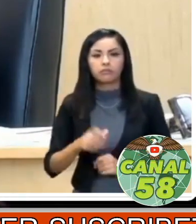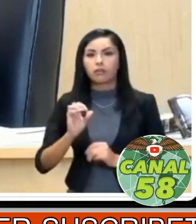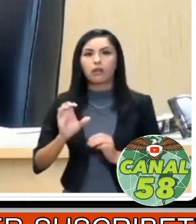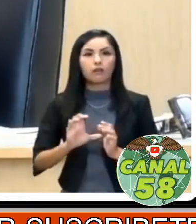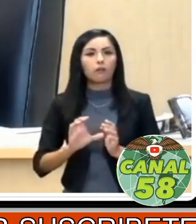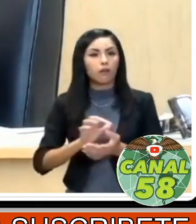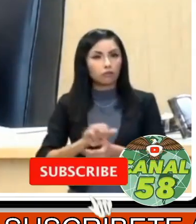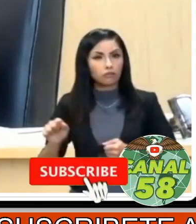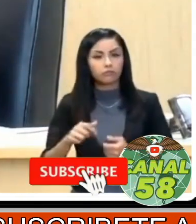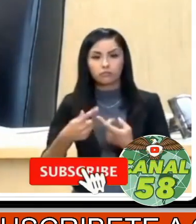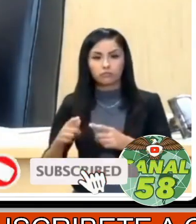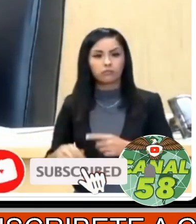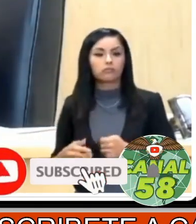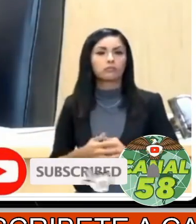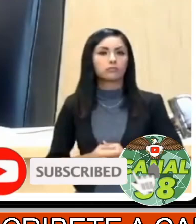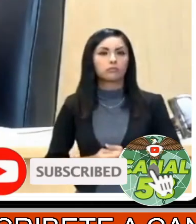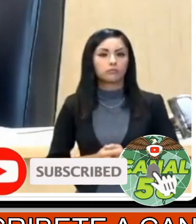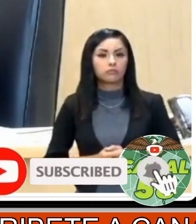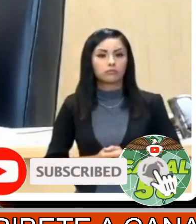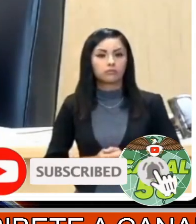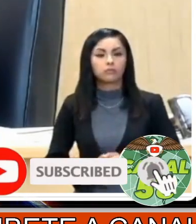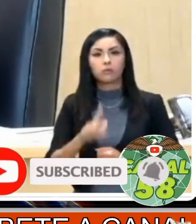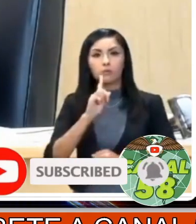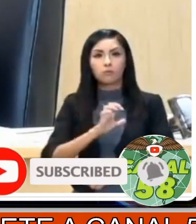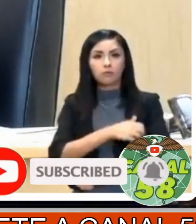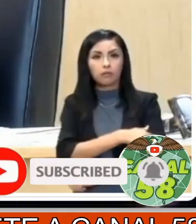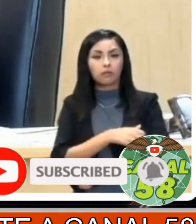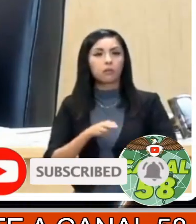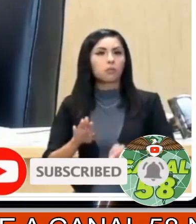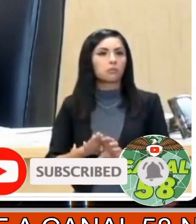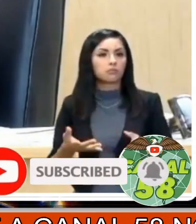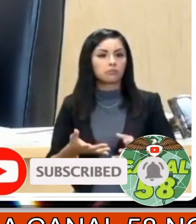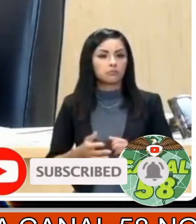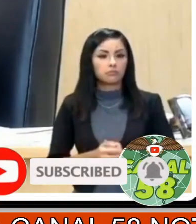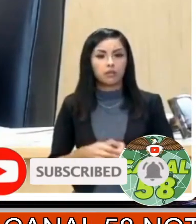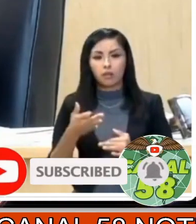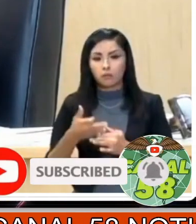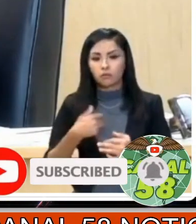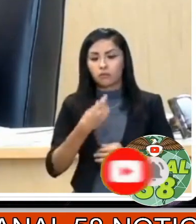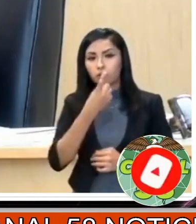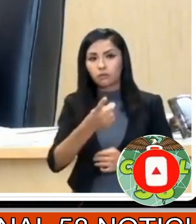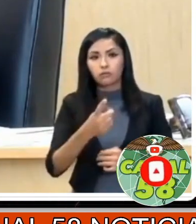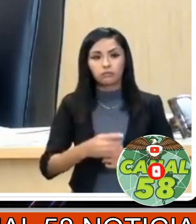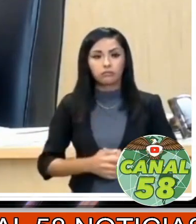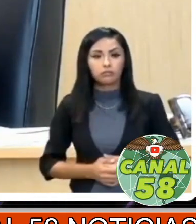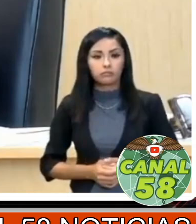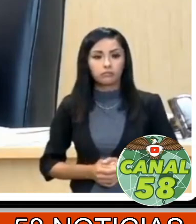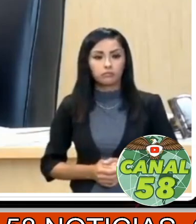Constitución y toma, de hecho, un poder, como lo estoy diciendo, de facto.